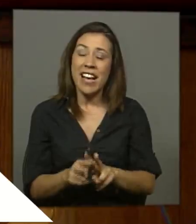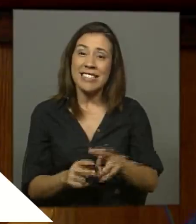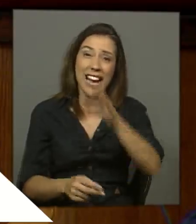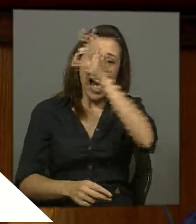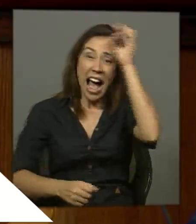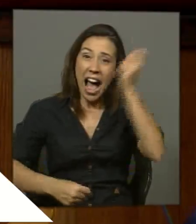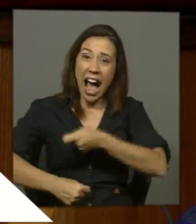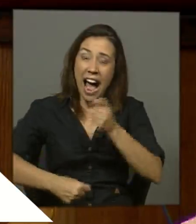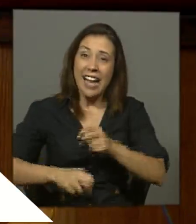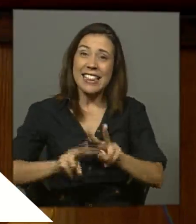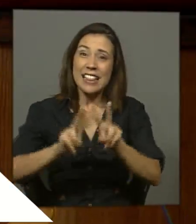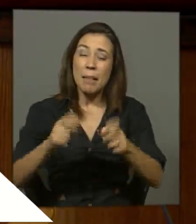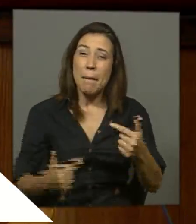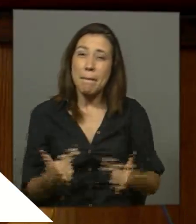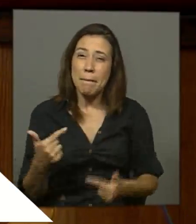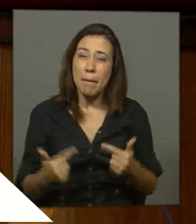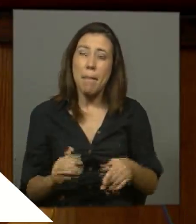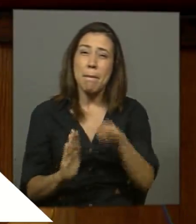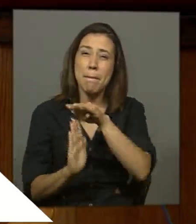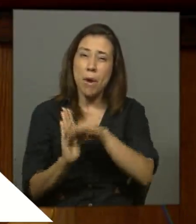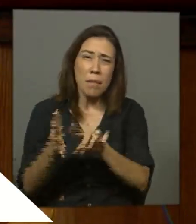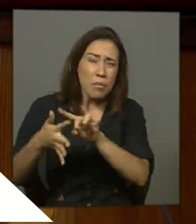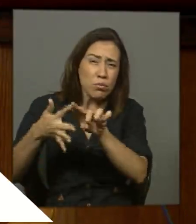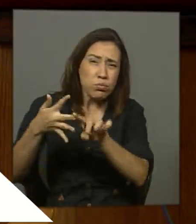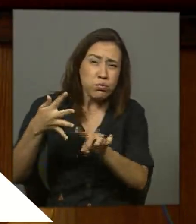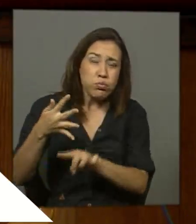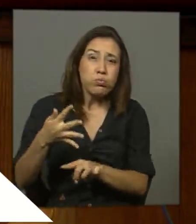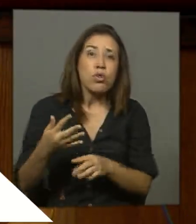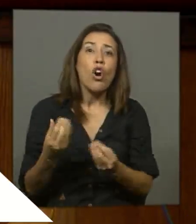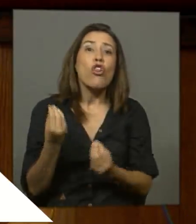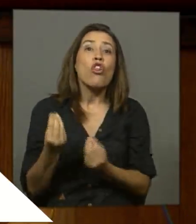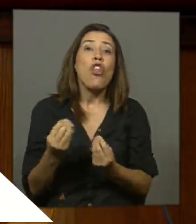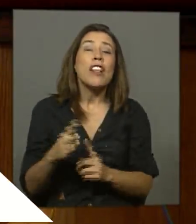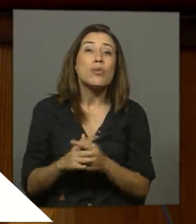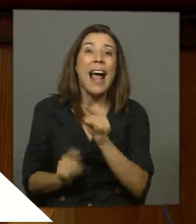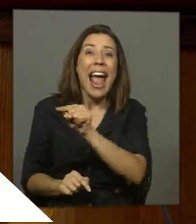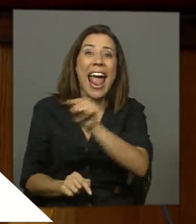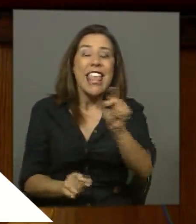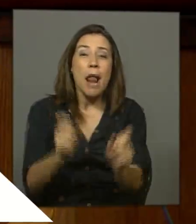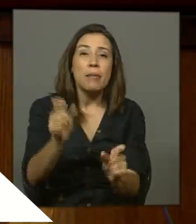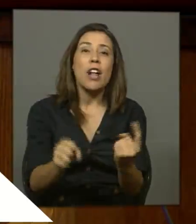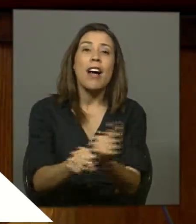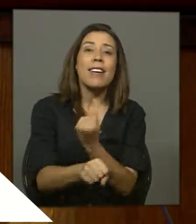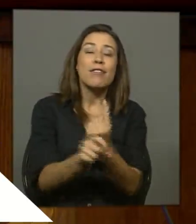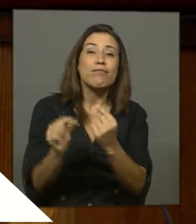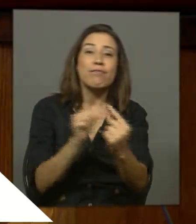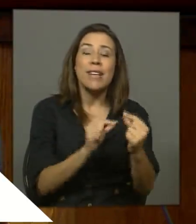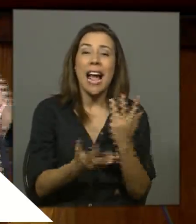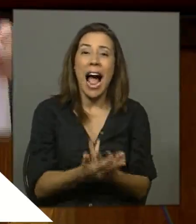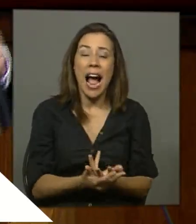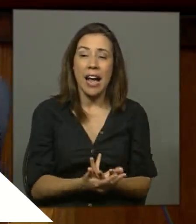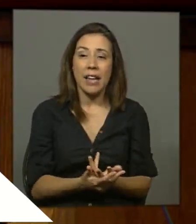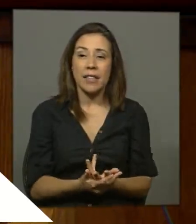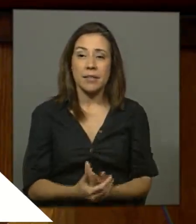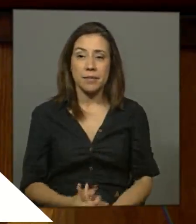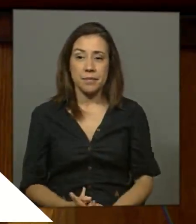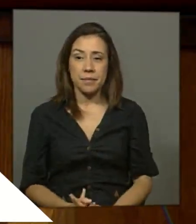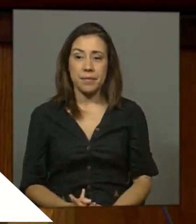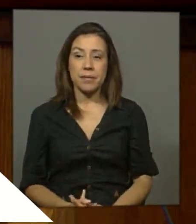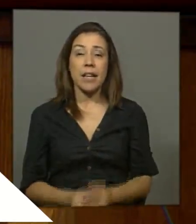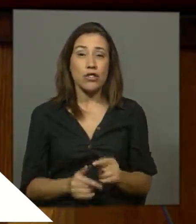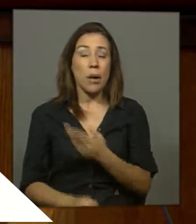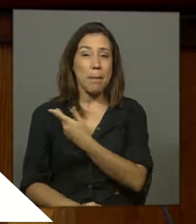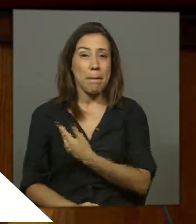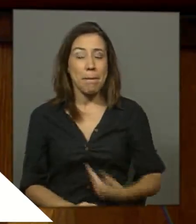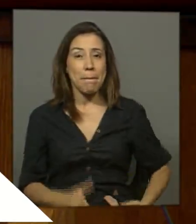araucanía en materia de políticas programas etcétera proviene de ellos del D que ellos han sostenido eso es lo que la